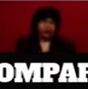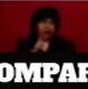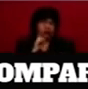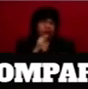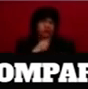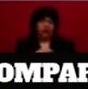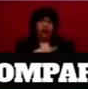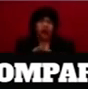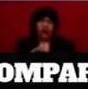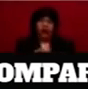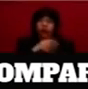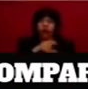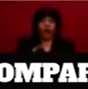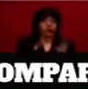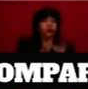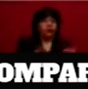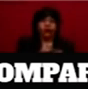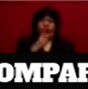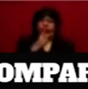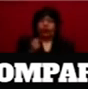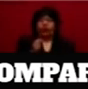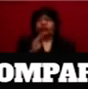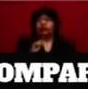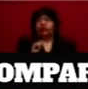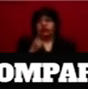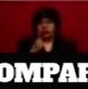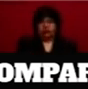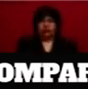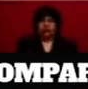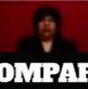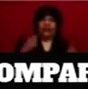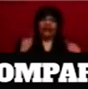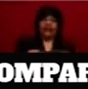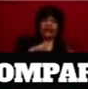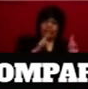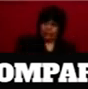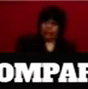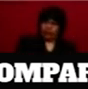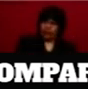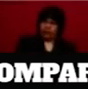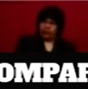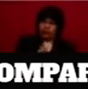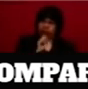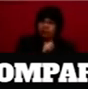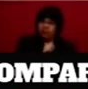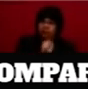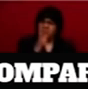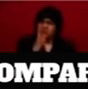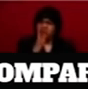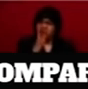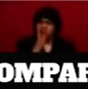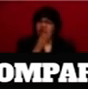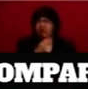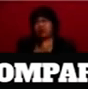número total es importante fueron 291 y representan punto 3